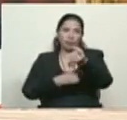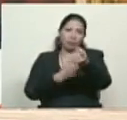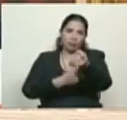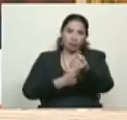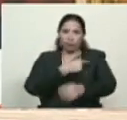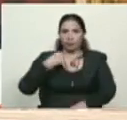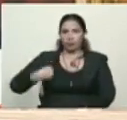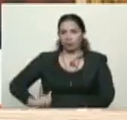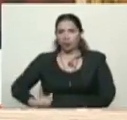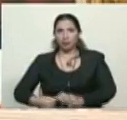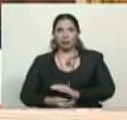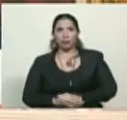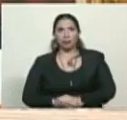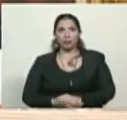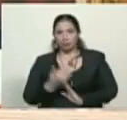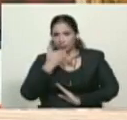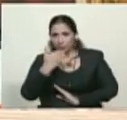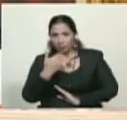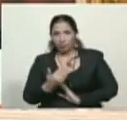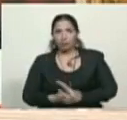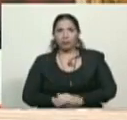ejemplo, con su permiso.